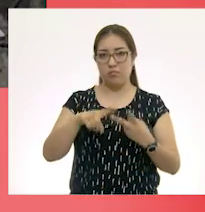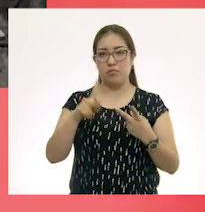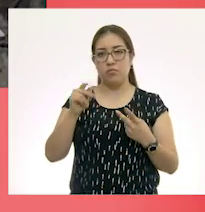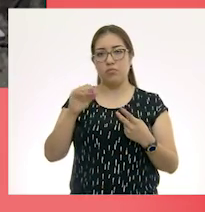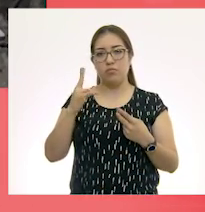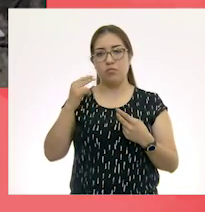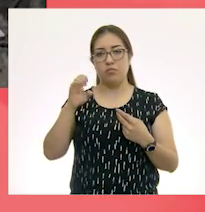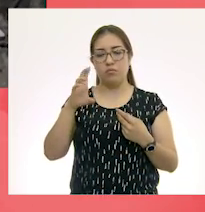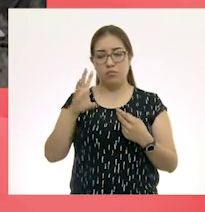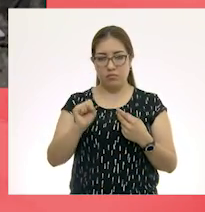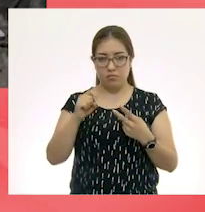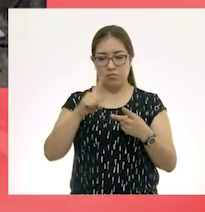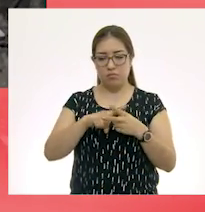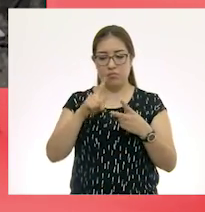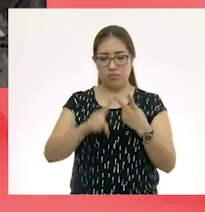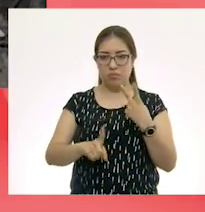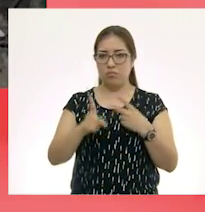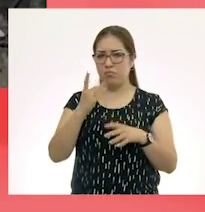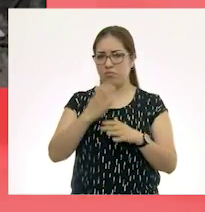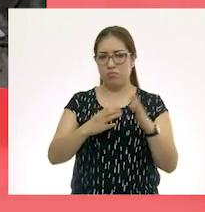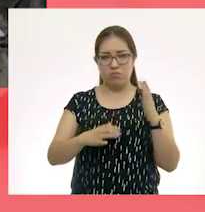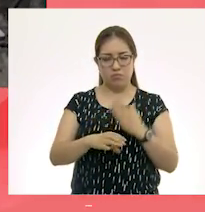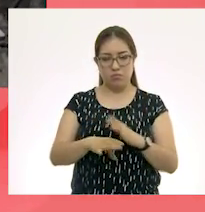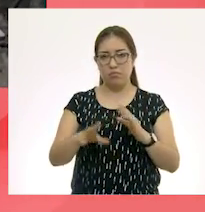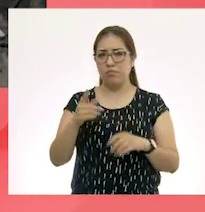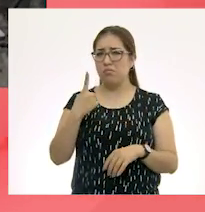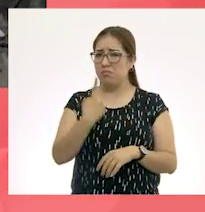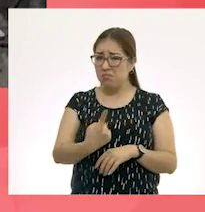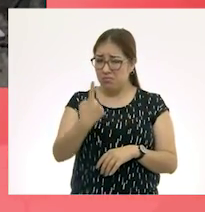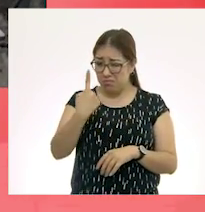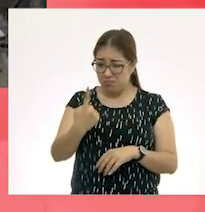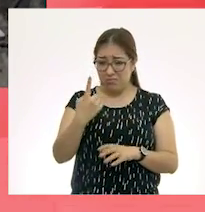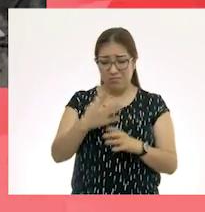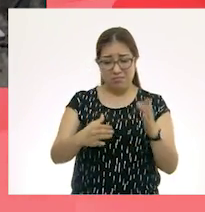más. Uno de los como- elementos más antiguos